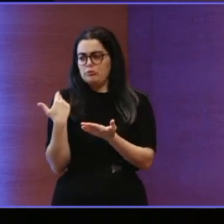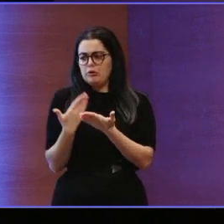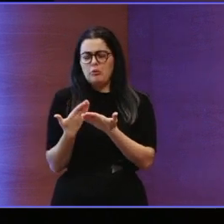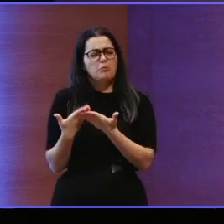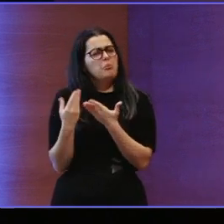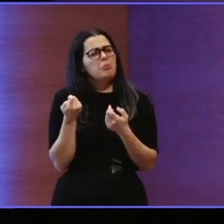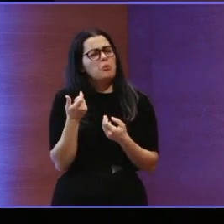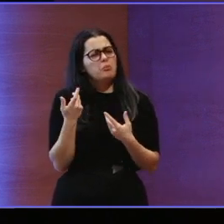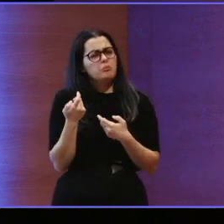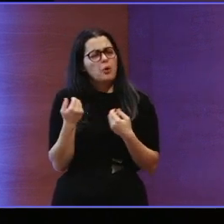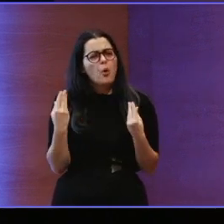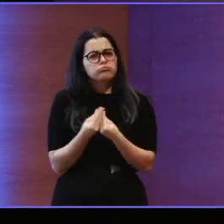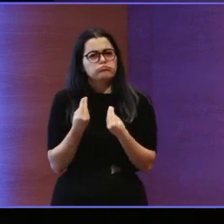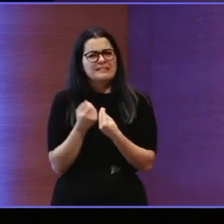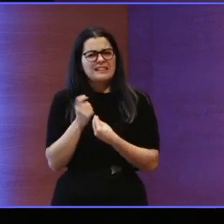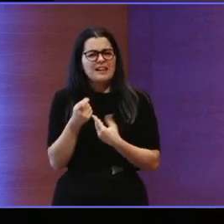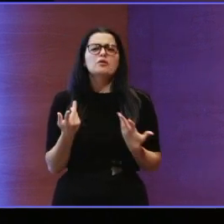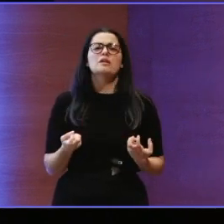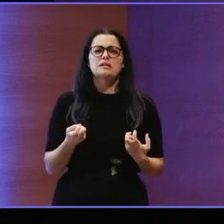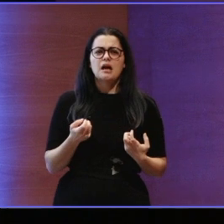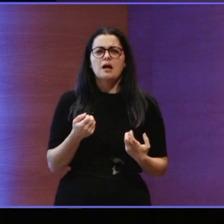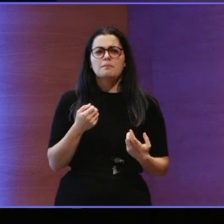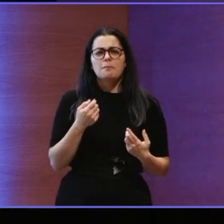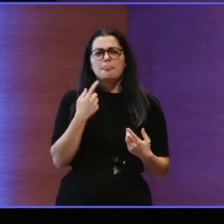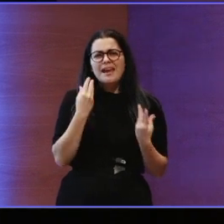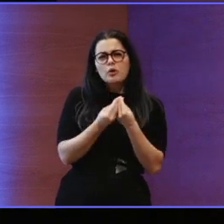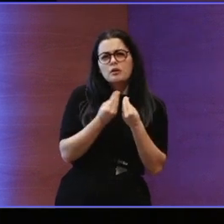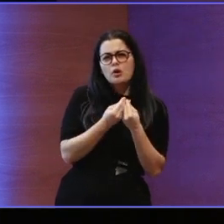que en qué nos beneficia y en qué nos puede